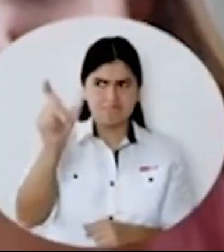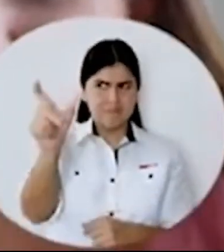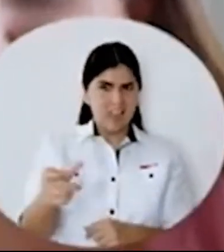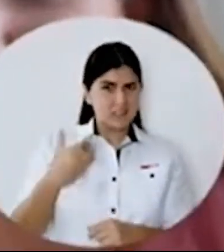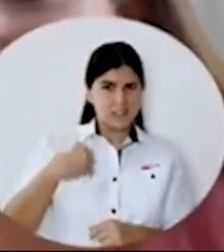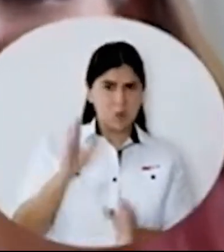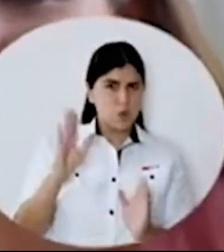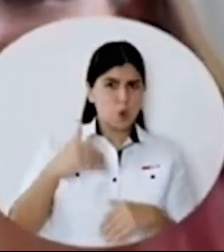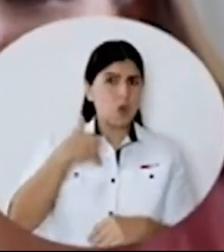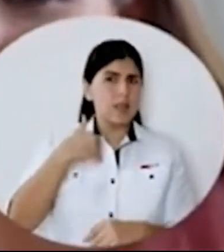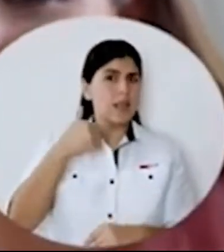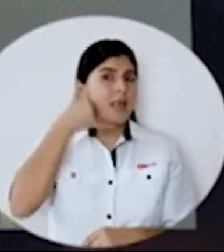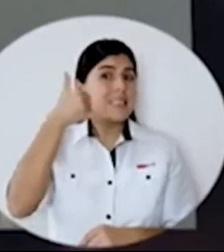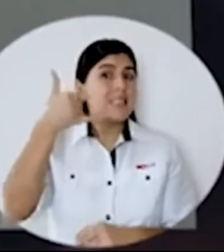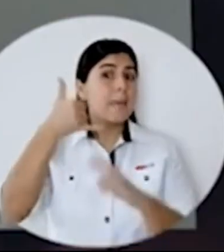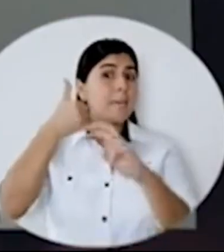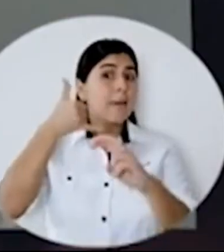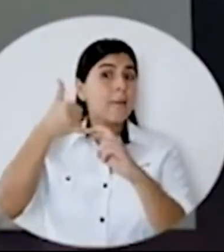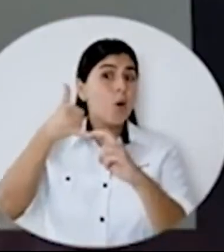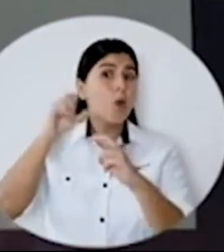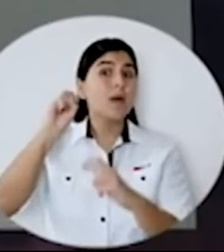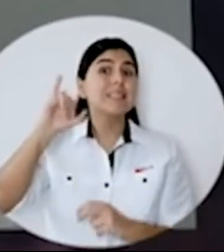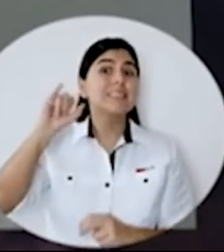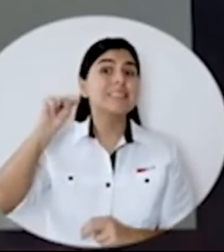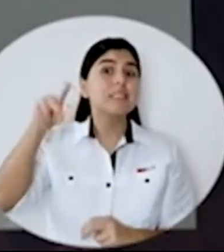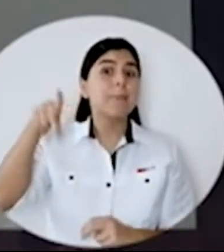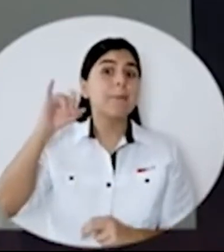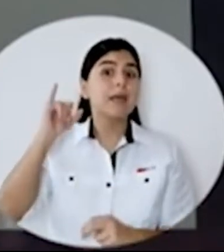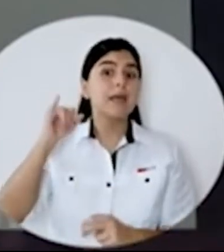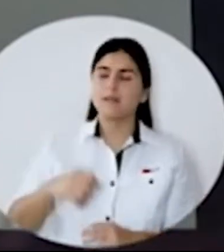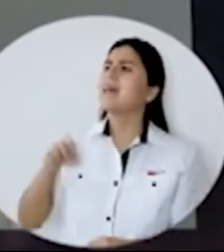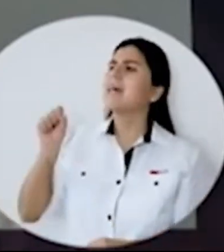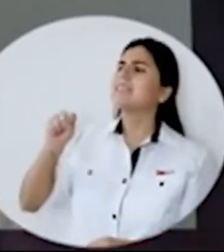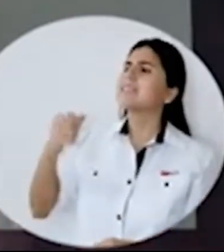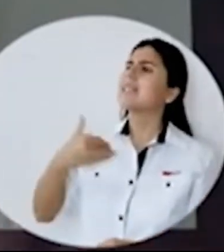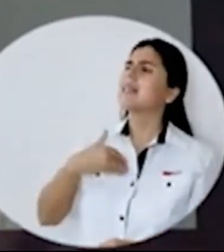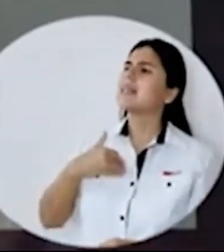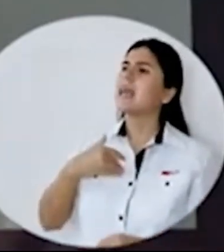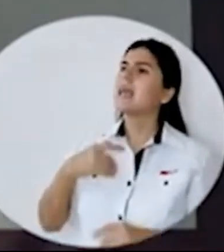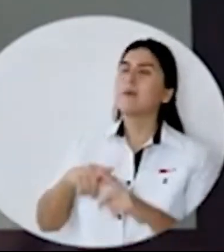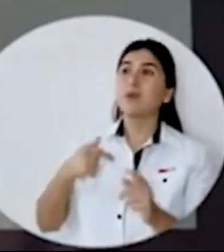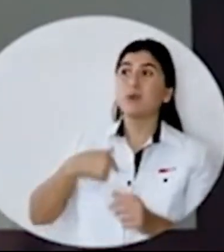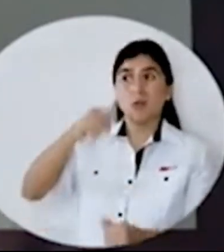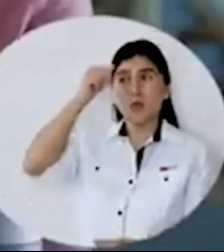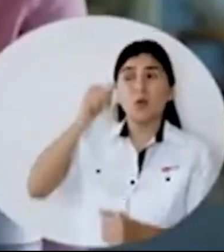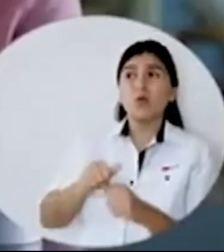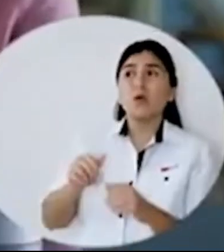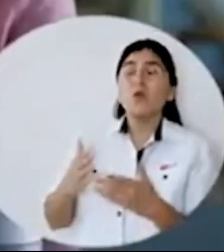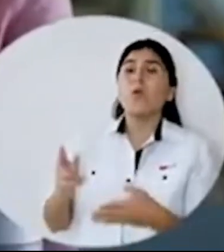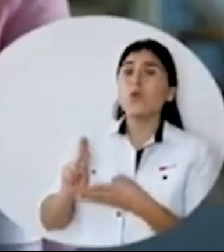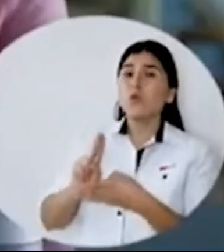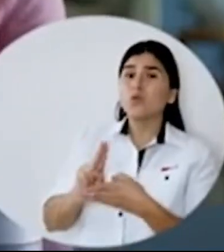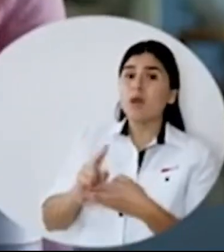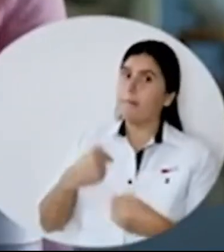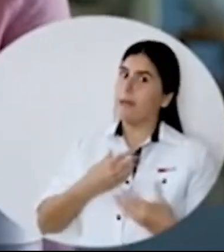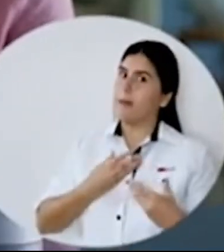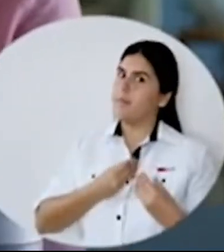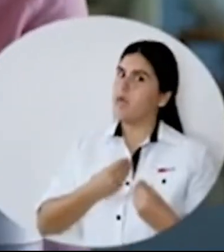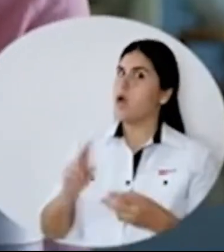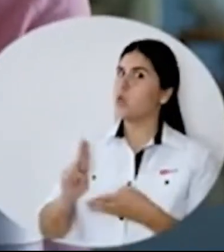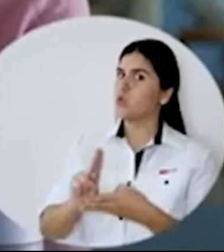señor no tiene Simpe Móvil? Sí tiene. Lo que pasa es que yo no recuerdo cómo se usa y a mí me da muchísimo miedo